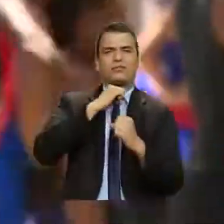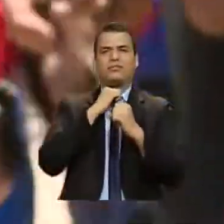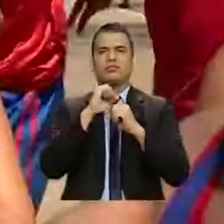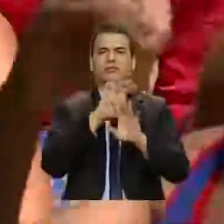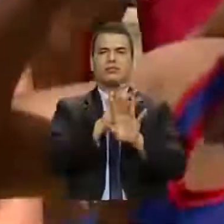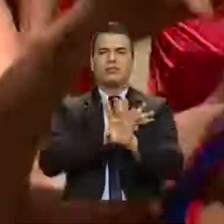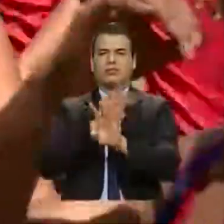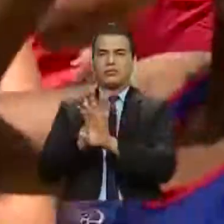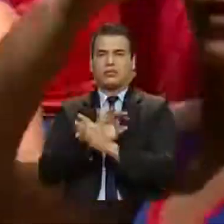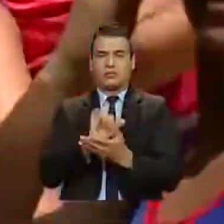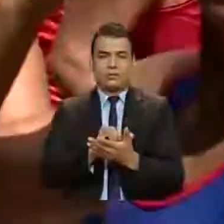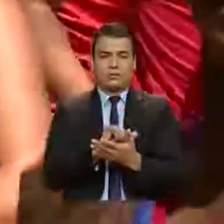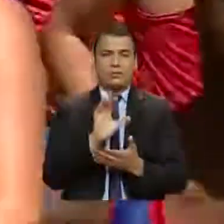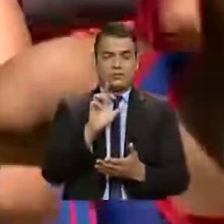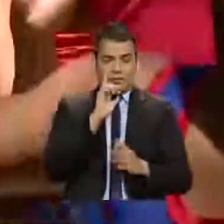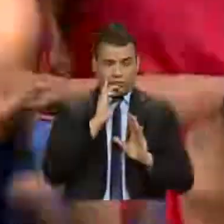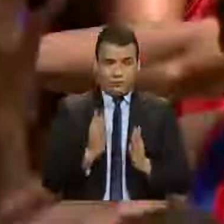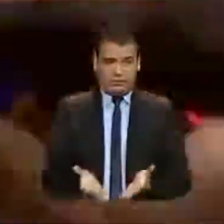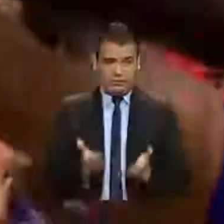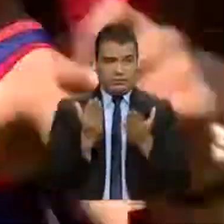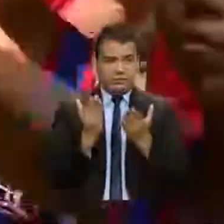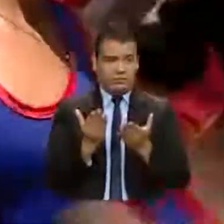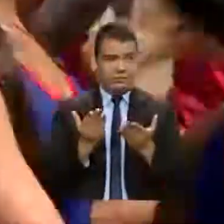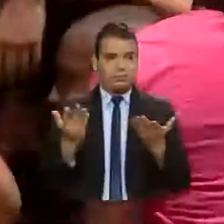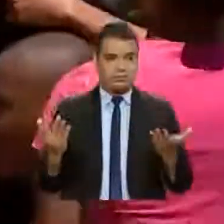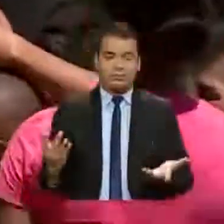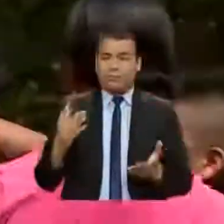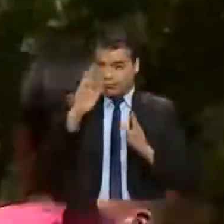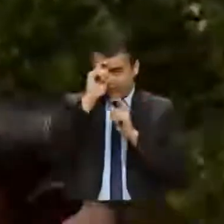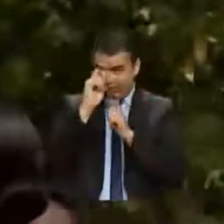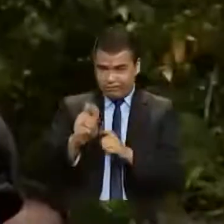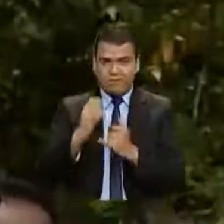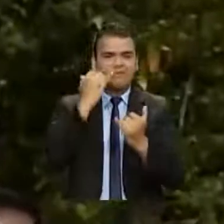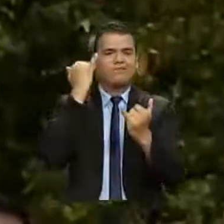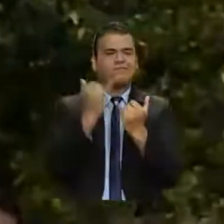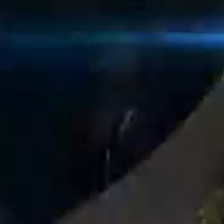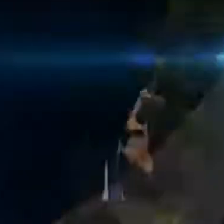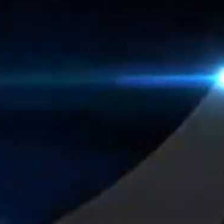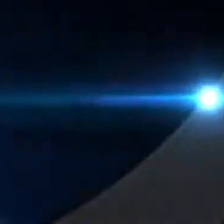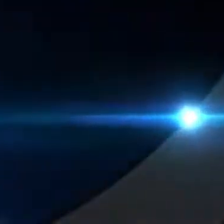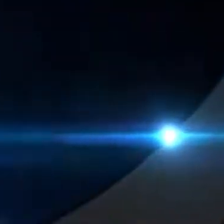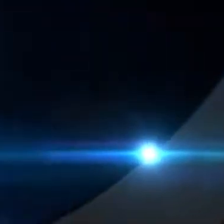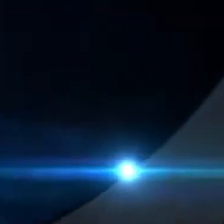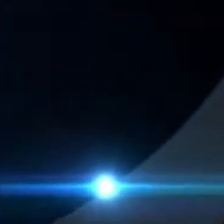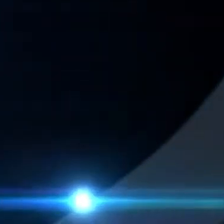Este año el desfile llega a su 10ª edición con un homenaje a la identidad caleña.